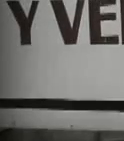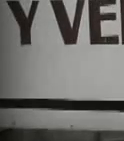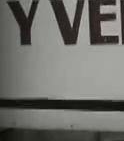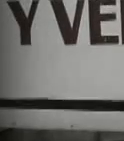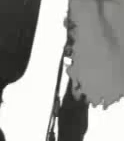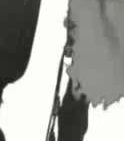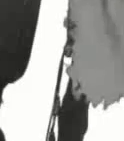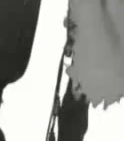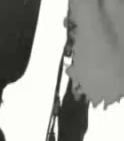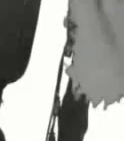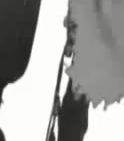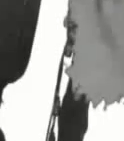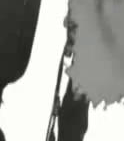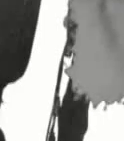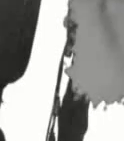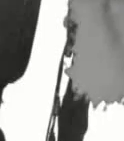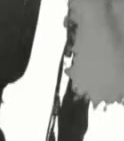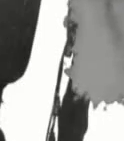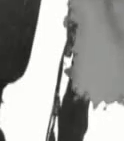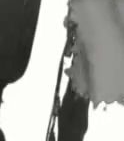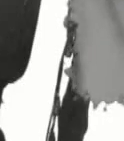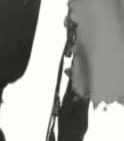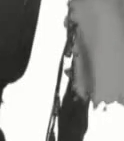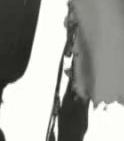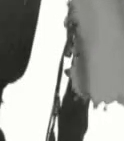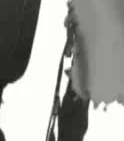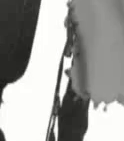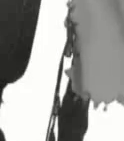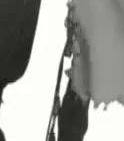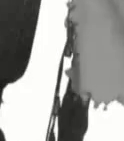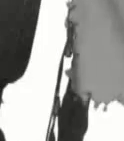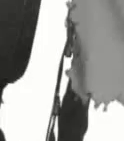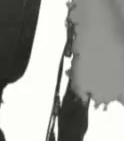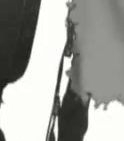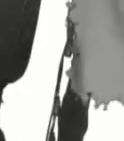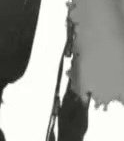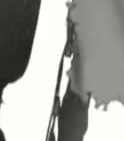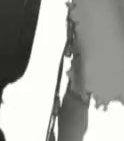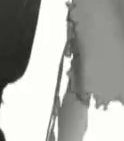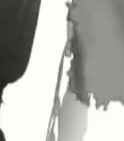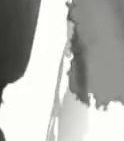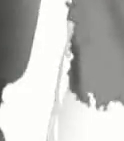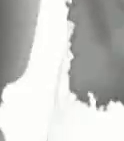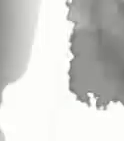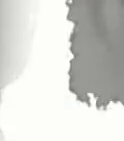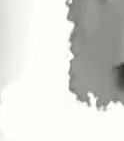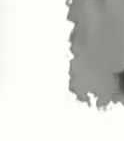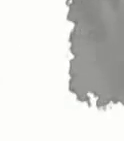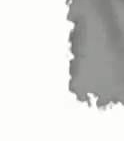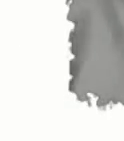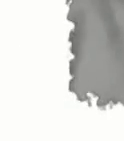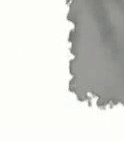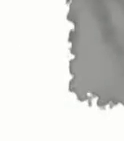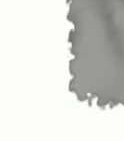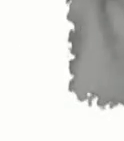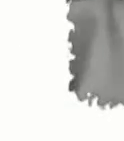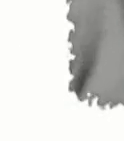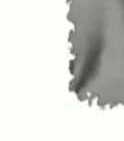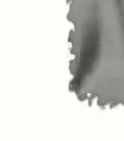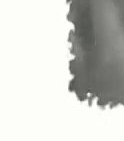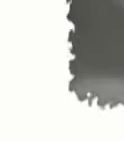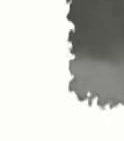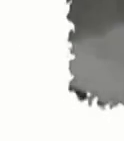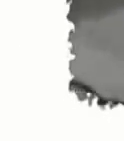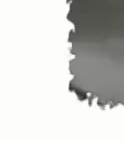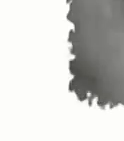sean. Digamos como el Che cuando se despidió de nosotros,